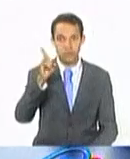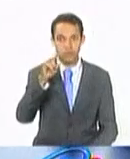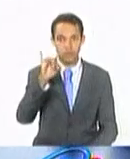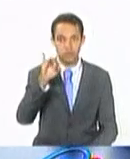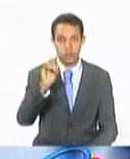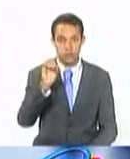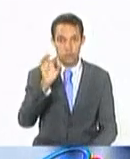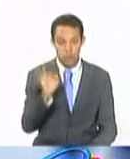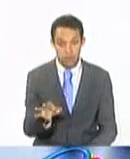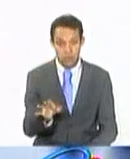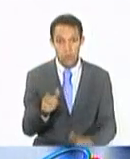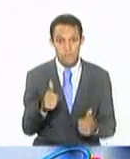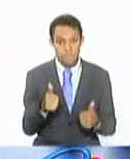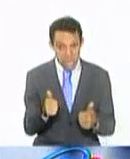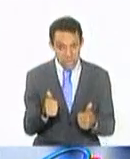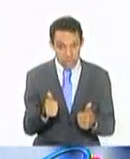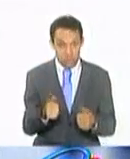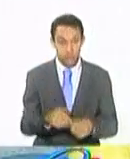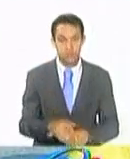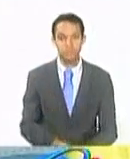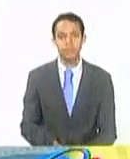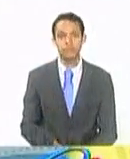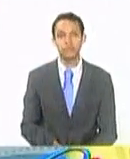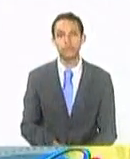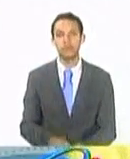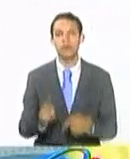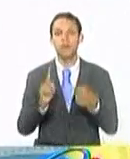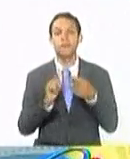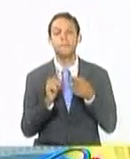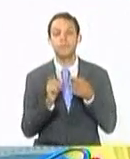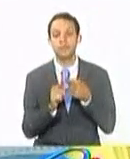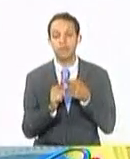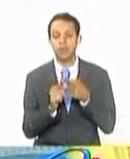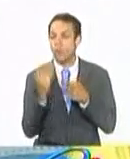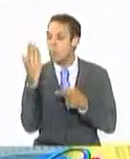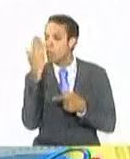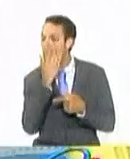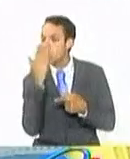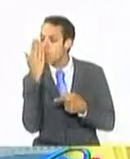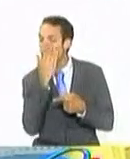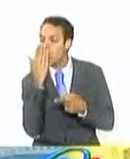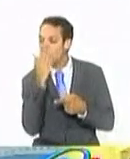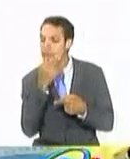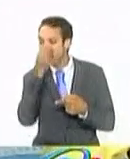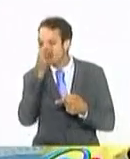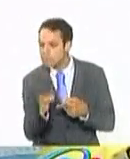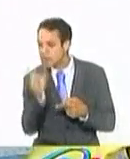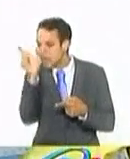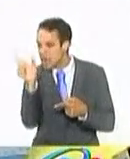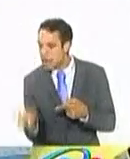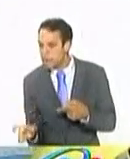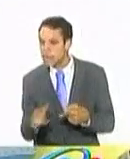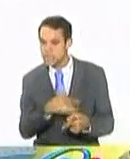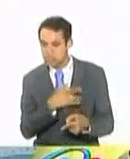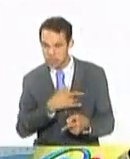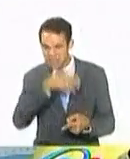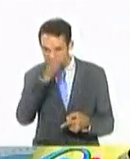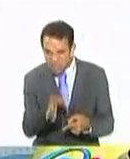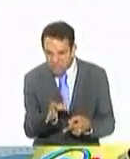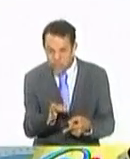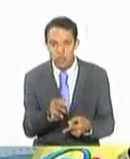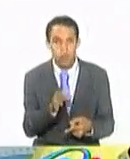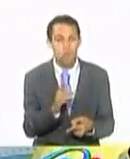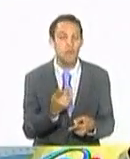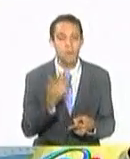Olga Bueno lo primero es el diagnóstico si realmente lo que la persona tiene es una artritis reumatoidea porque es